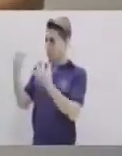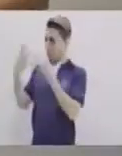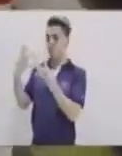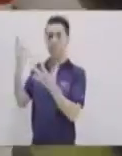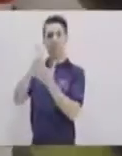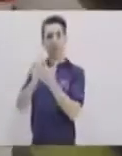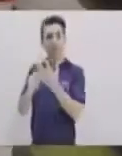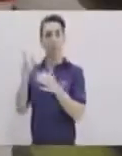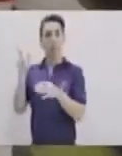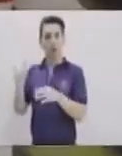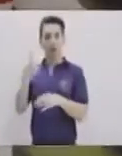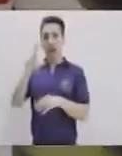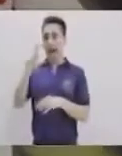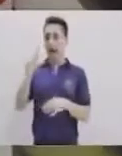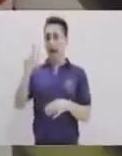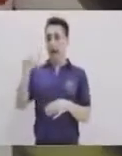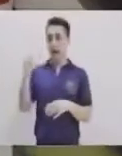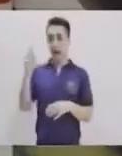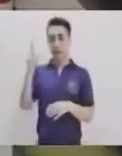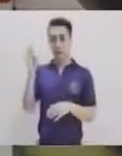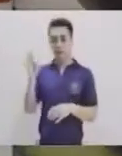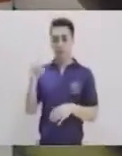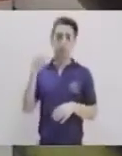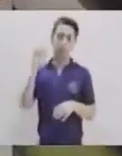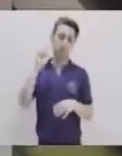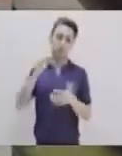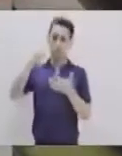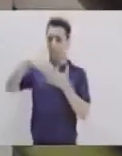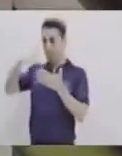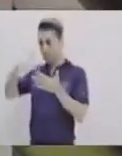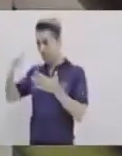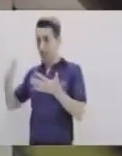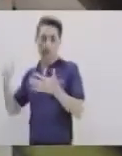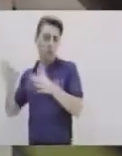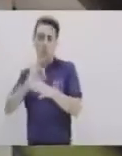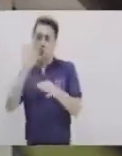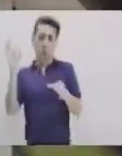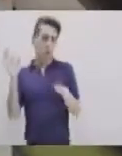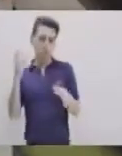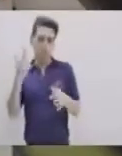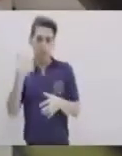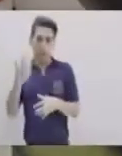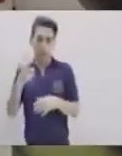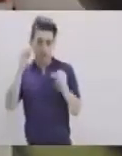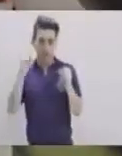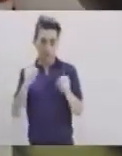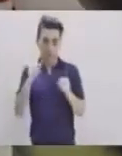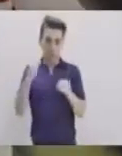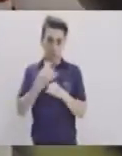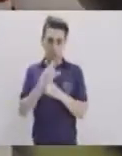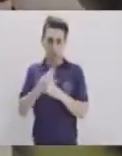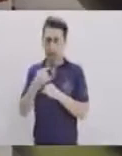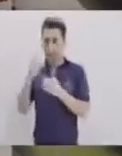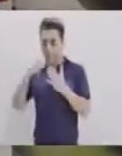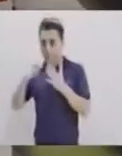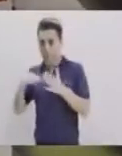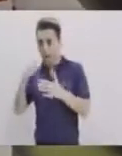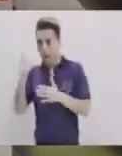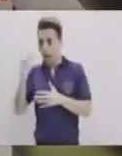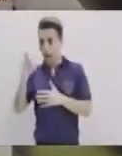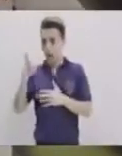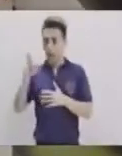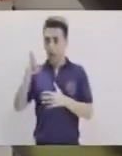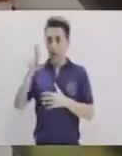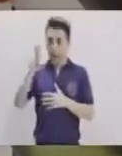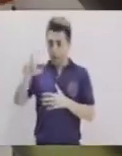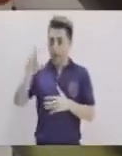dibujo, ¿verdad? Inclusive se puede pintar y podemos hacer otras cuestiones utilizando algún tipo de pintura